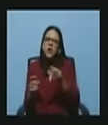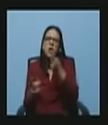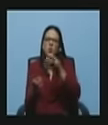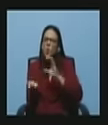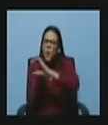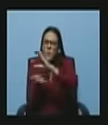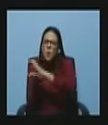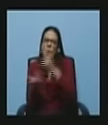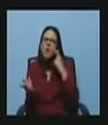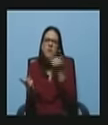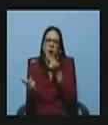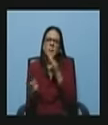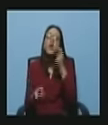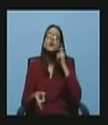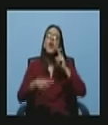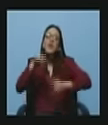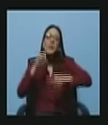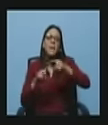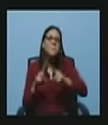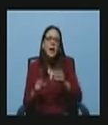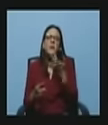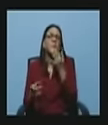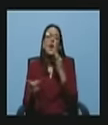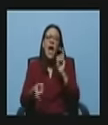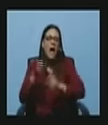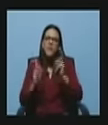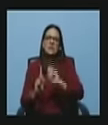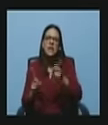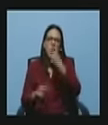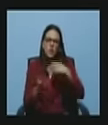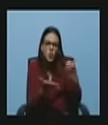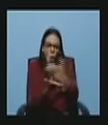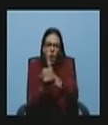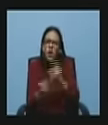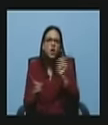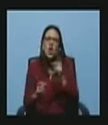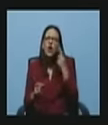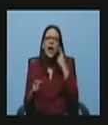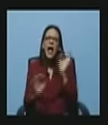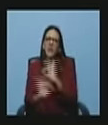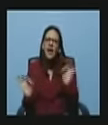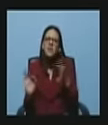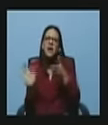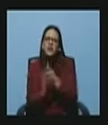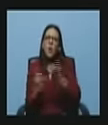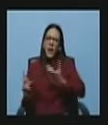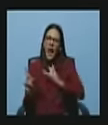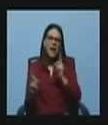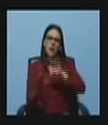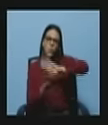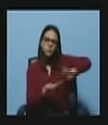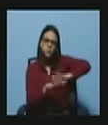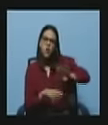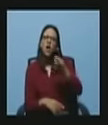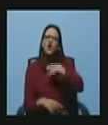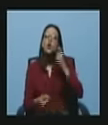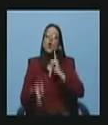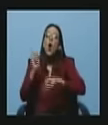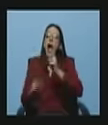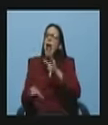A la salida del pago, bueno, eso podía depender, porque a veces no lo recogíamos, no tenía que ver más con la calle, sino que le decíamos a